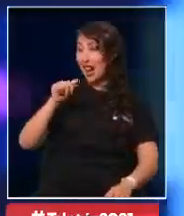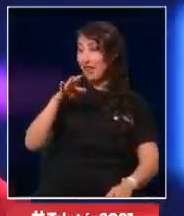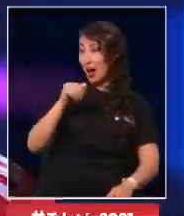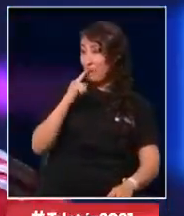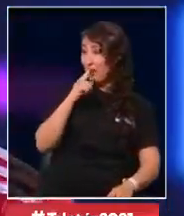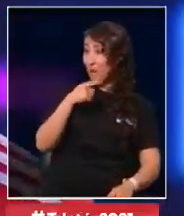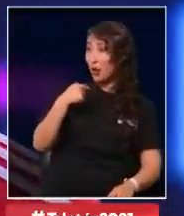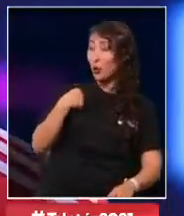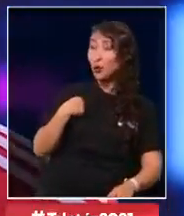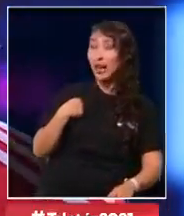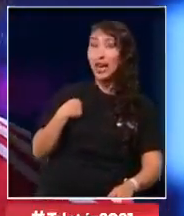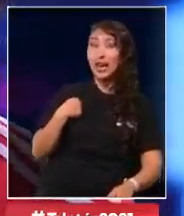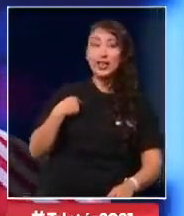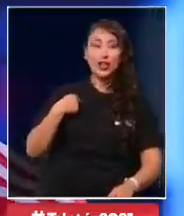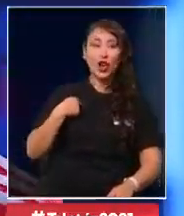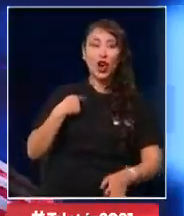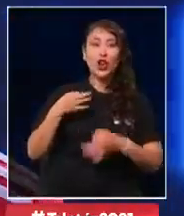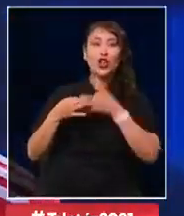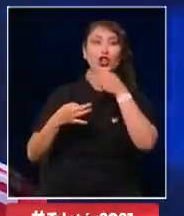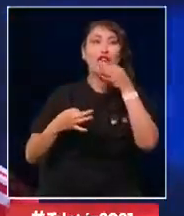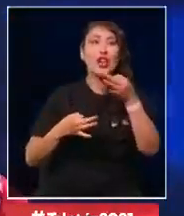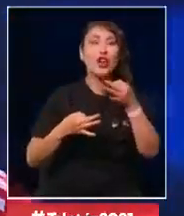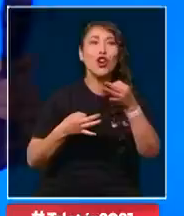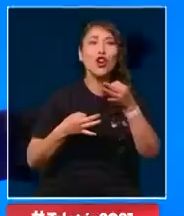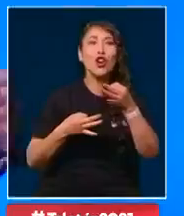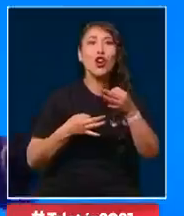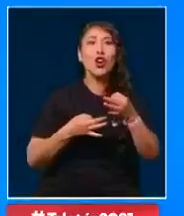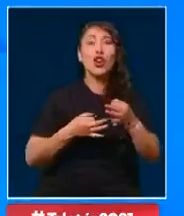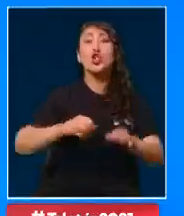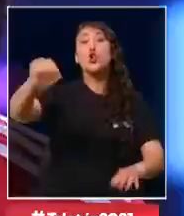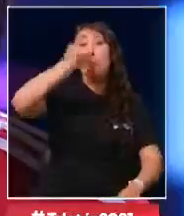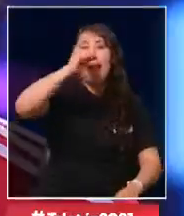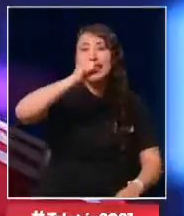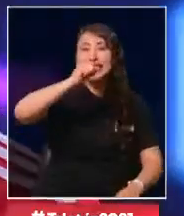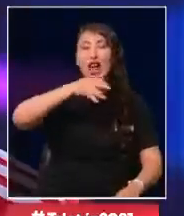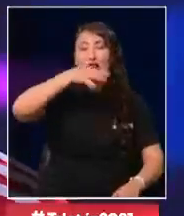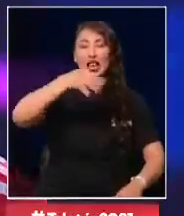Rodrigo, digo chupa y te lo digo.